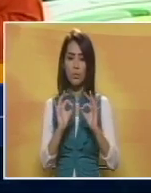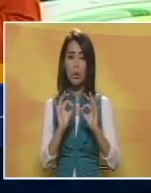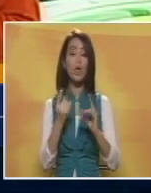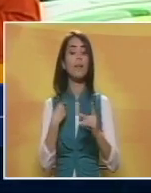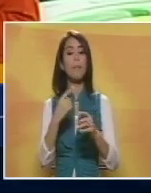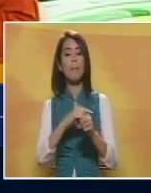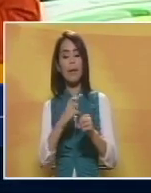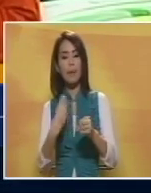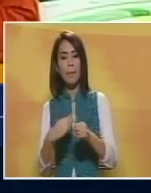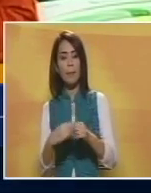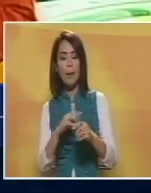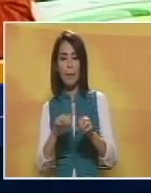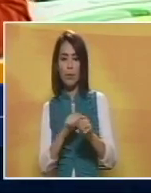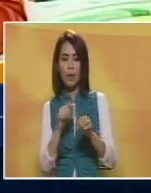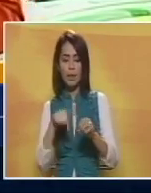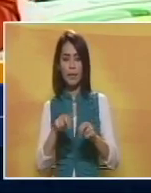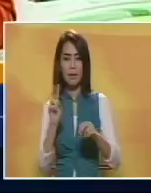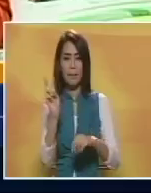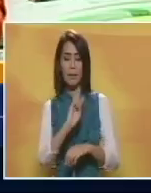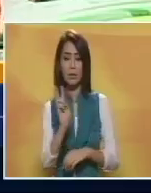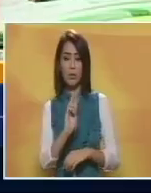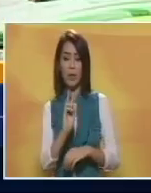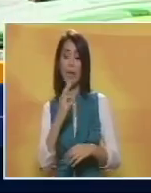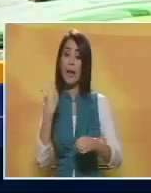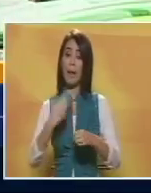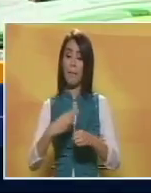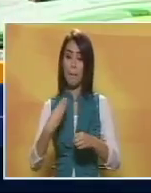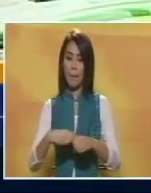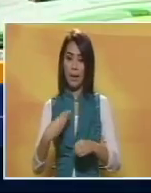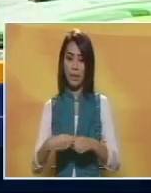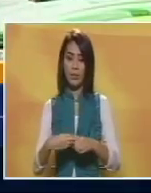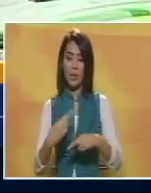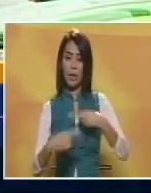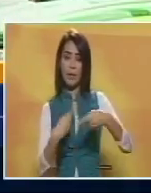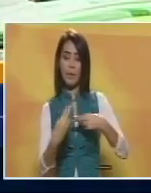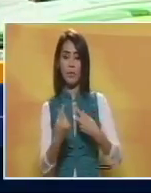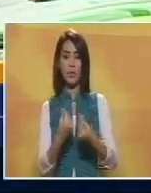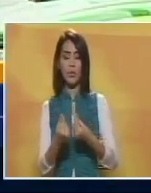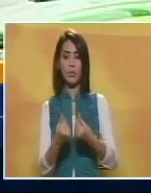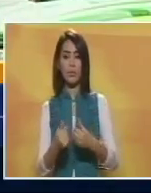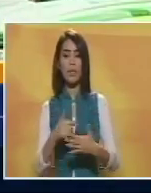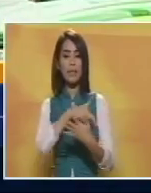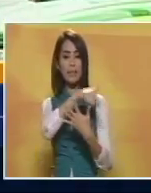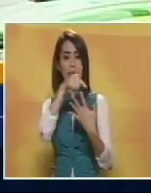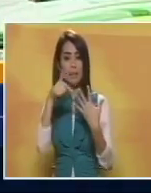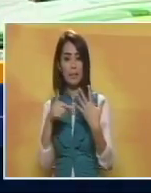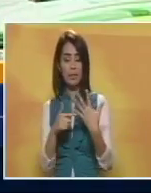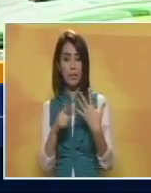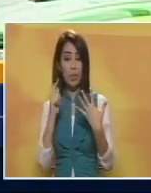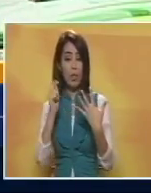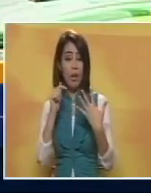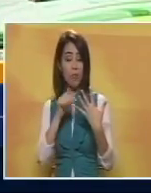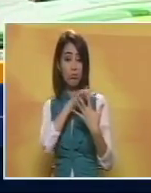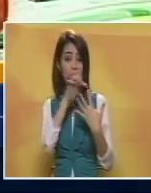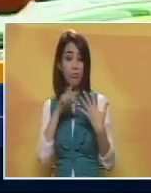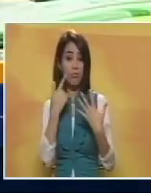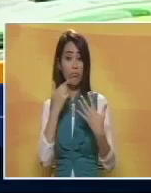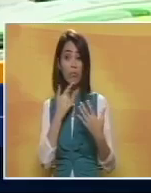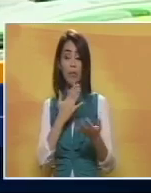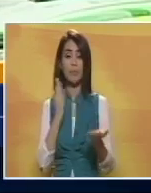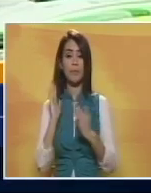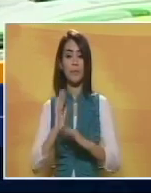moneda venezolana, consolidar el petro, la revolución económica, las cinco grandes tareas. Te la dejo ahí,